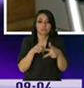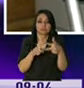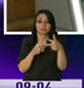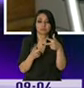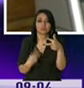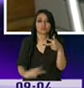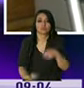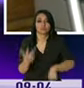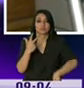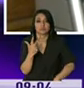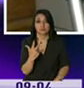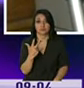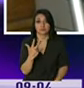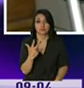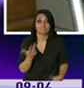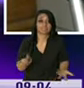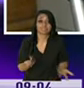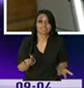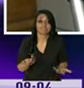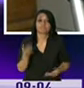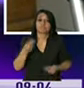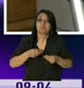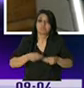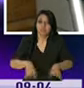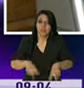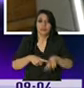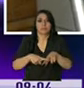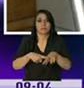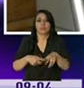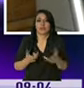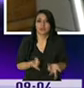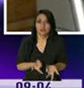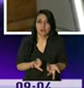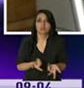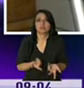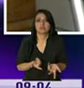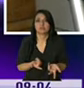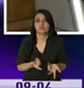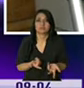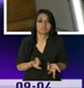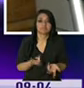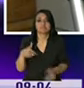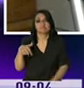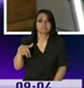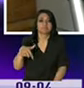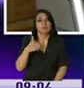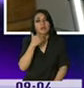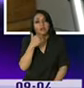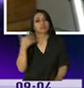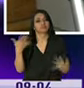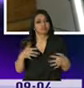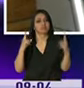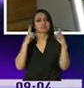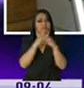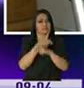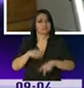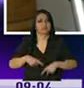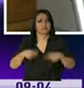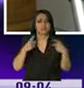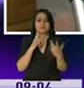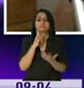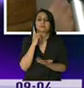problema de perder la pierna, el otro que medianamente camina. Es un drama de vida, difícil,